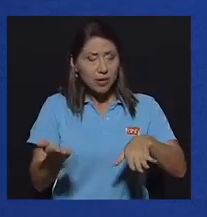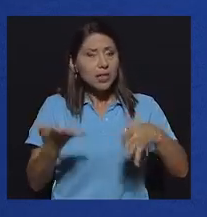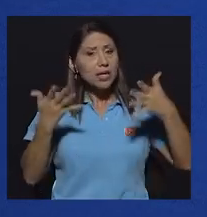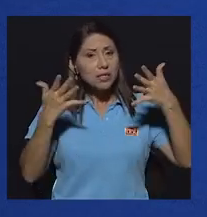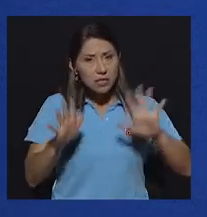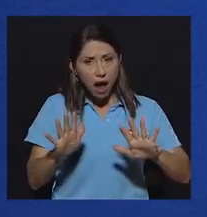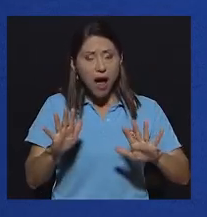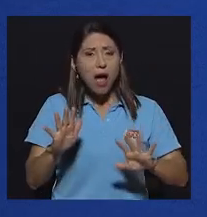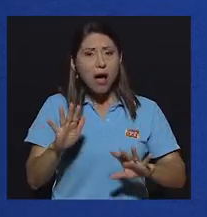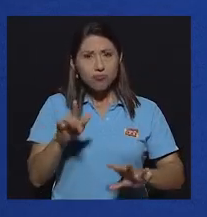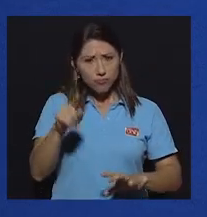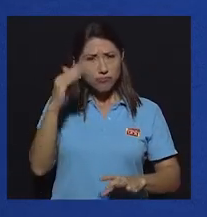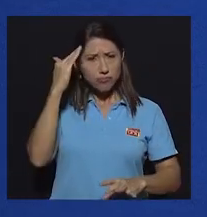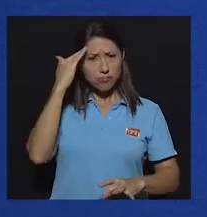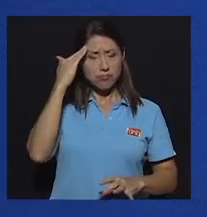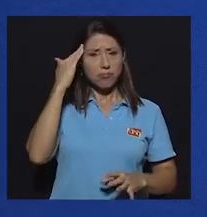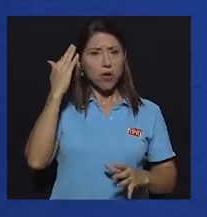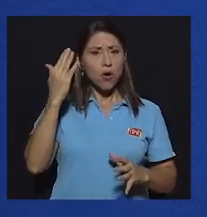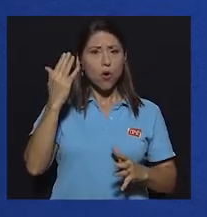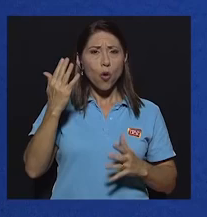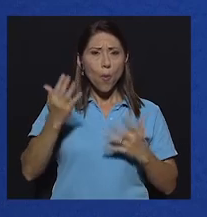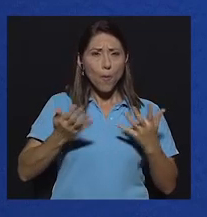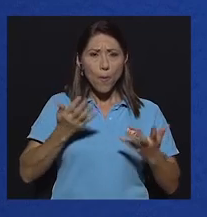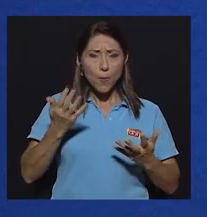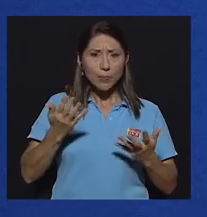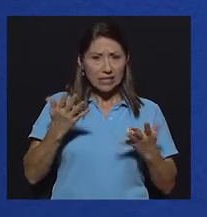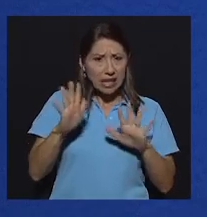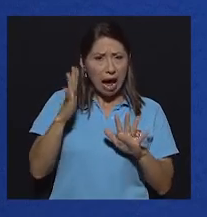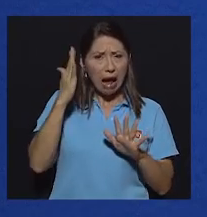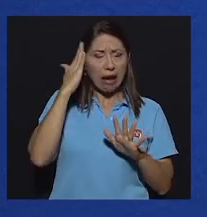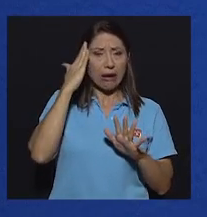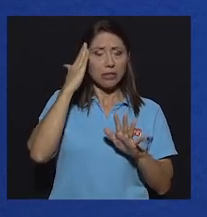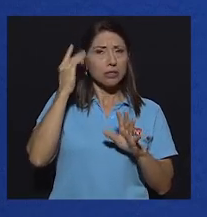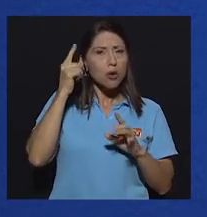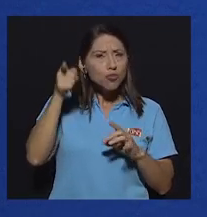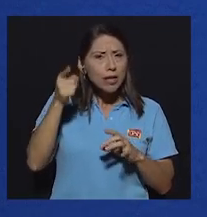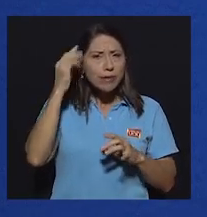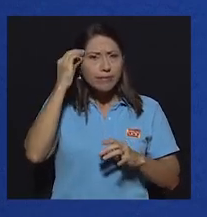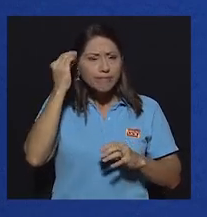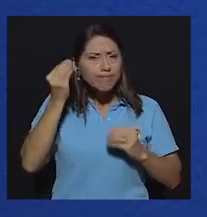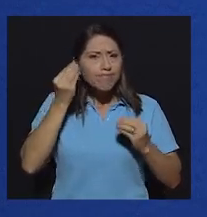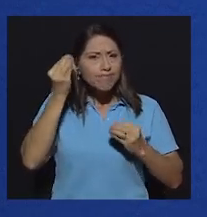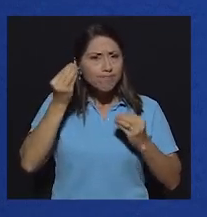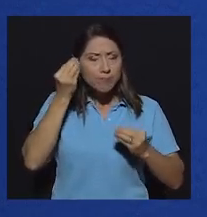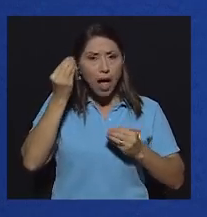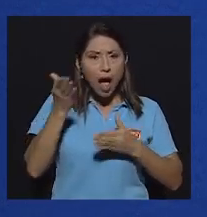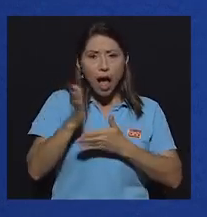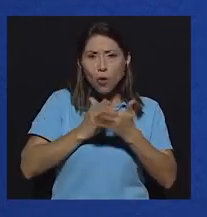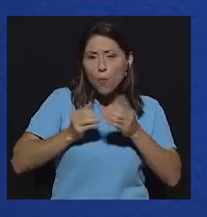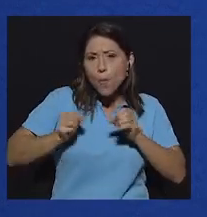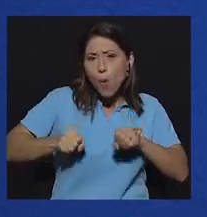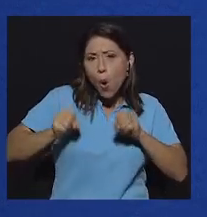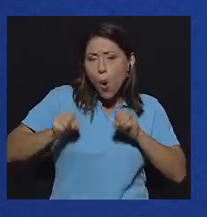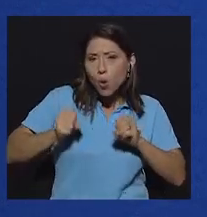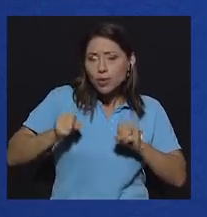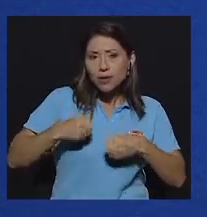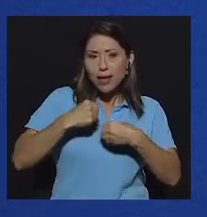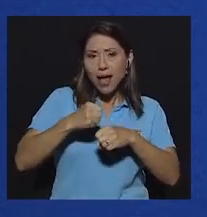lo tenías ahí como rondando, como una posibilidad de hacer